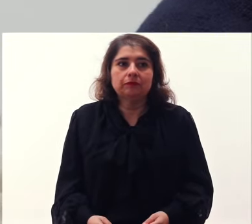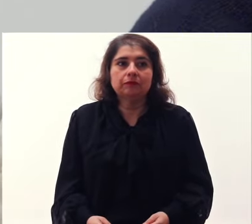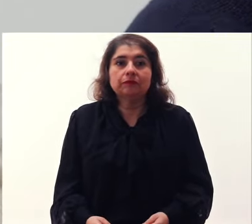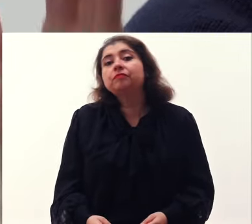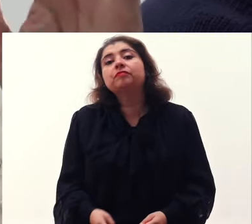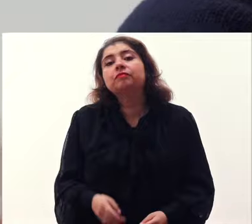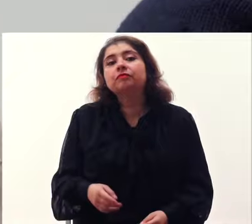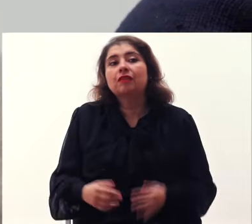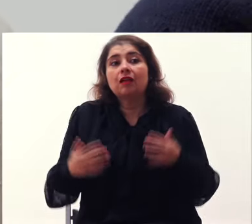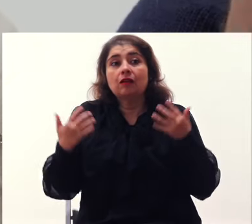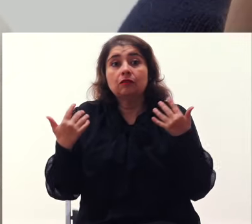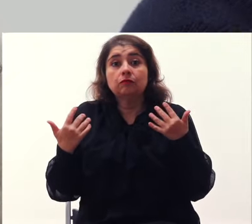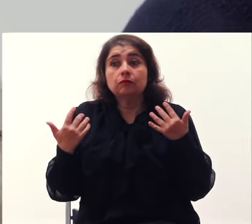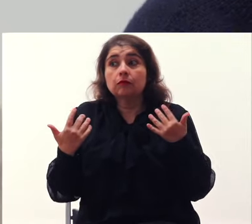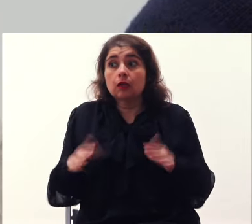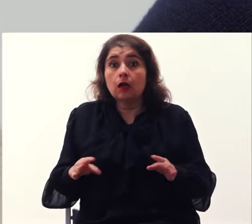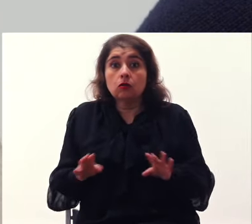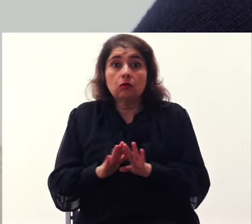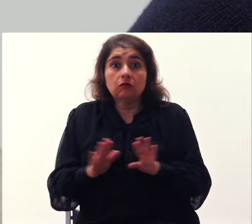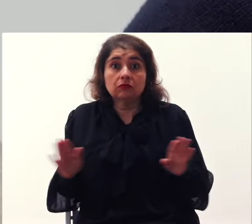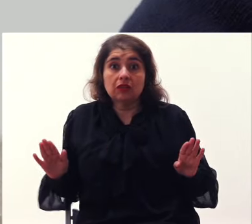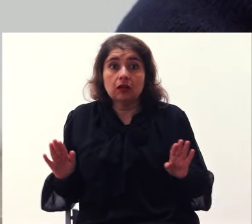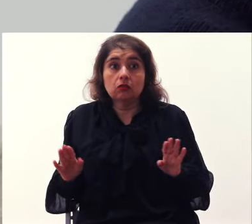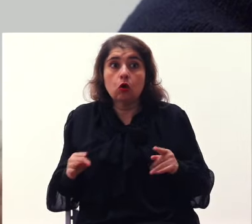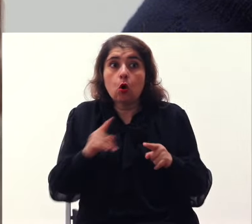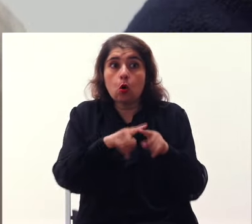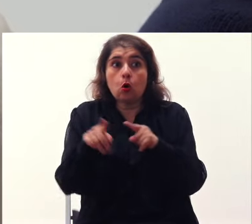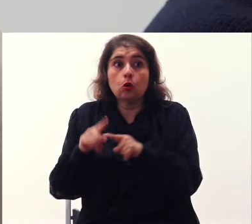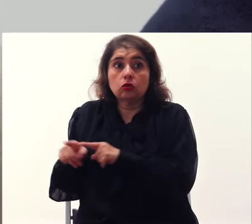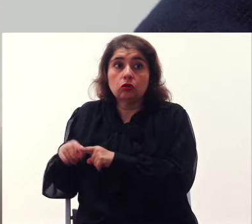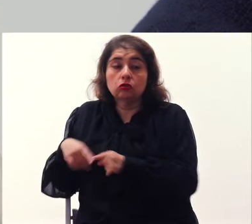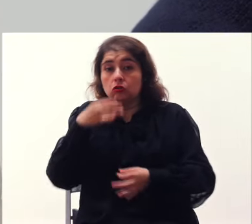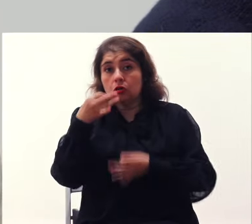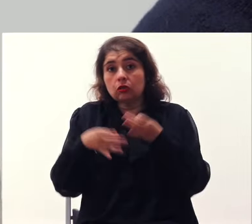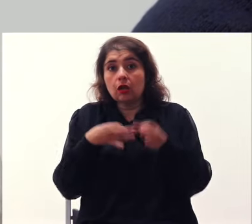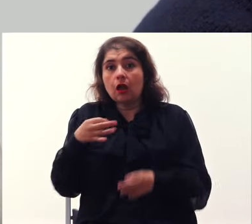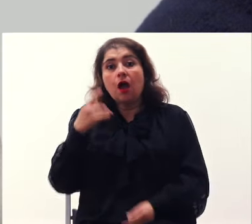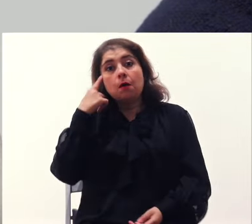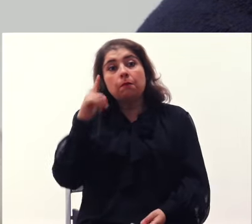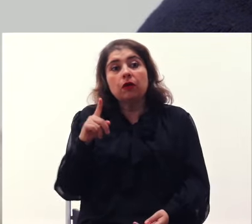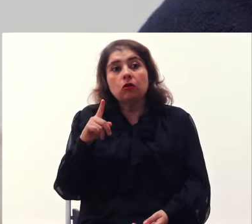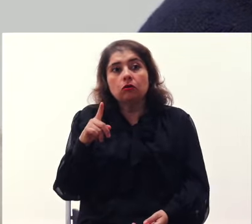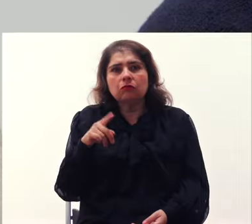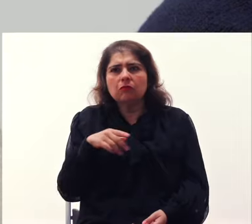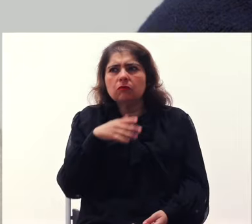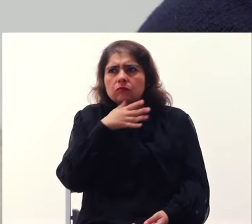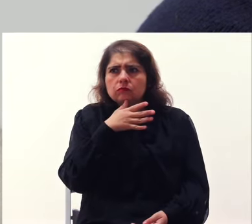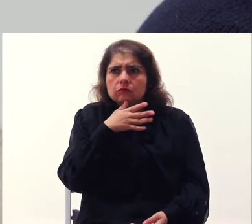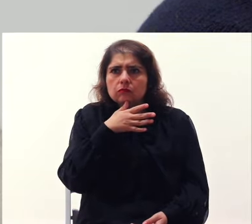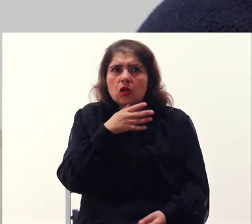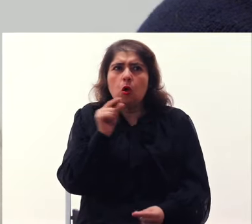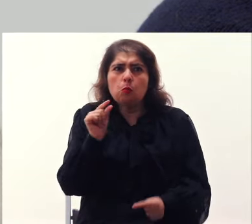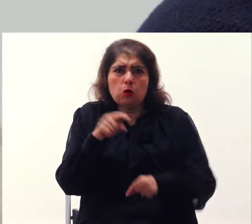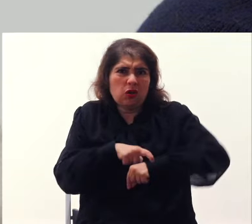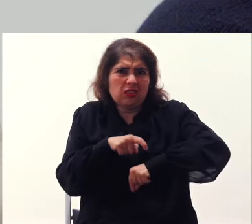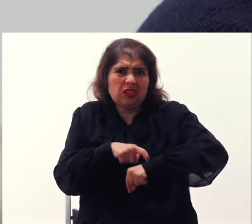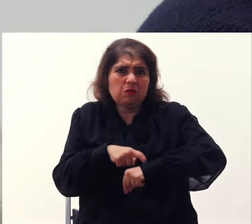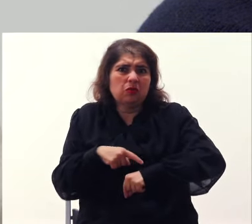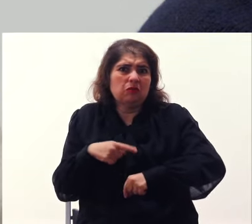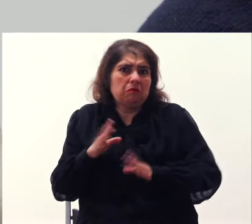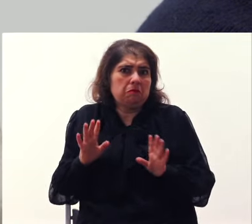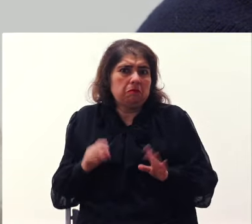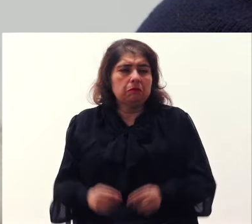Y finalmente, bueno, ya con esto voy cerrando, tenía algunas otras cosas, pero en realidad me parece que ya